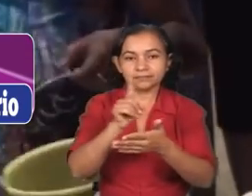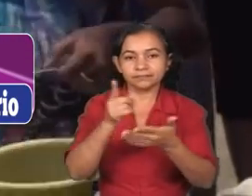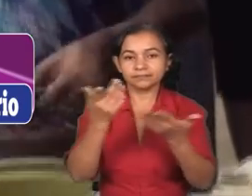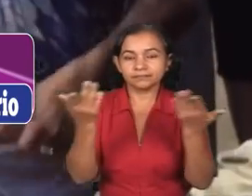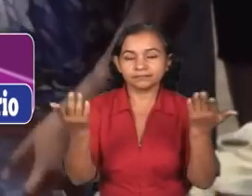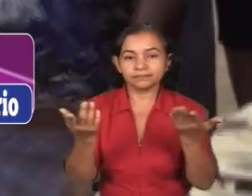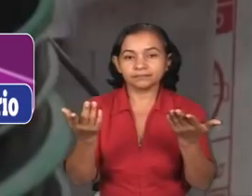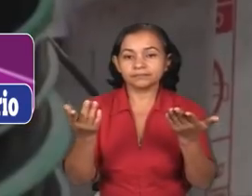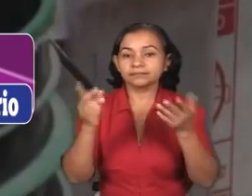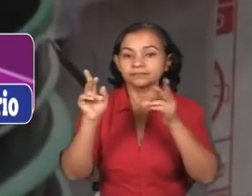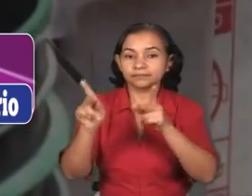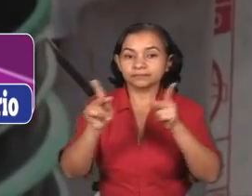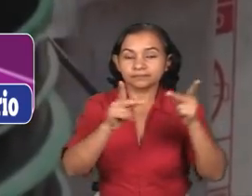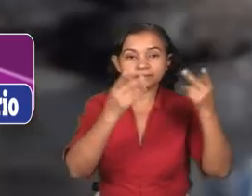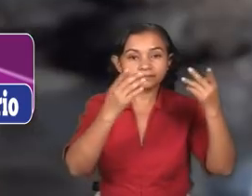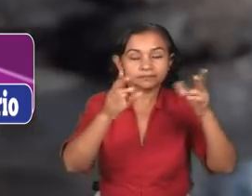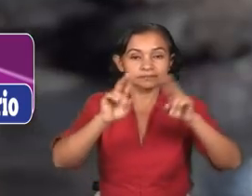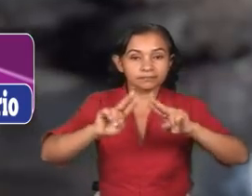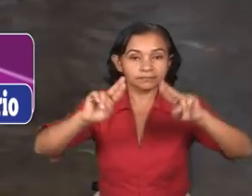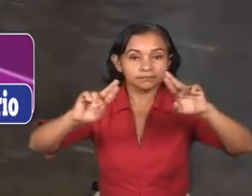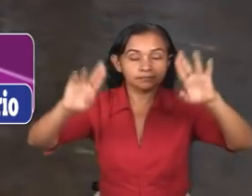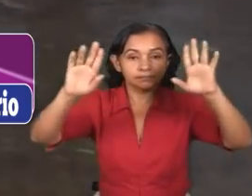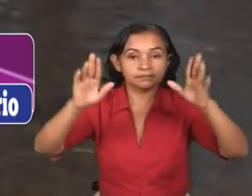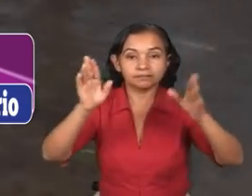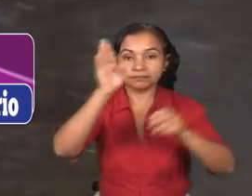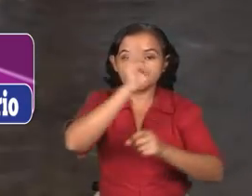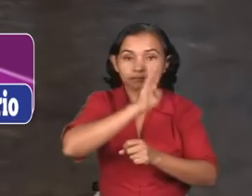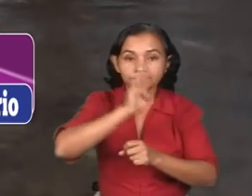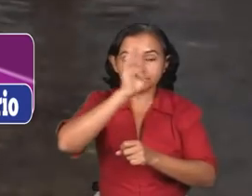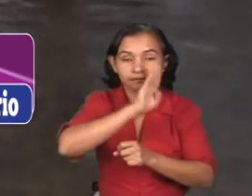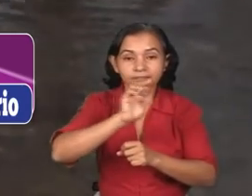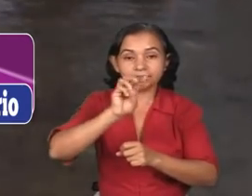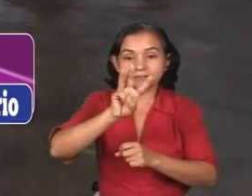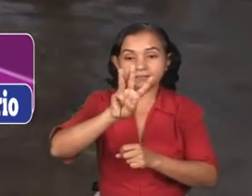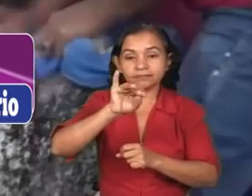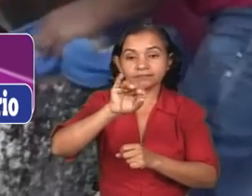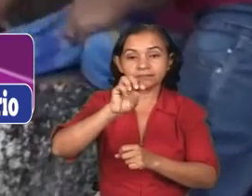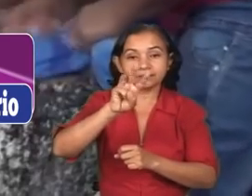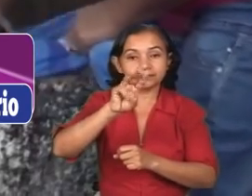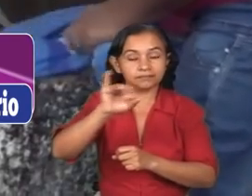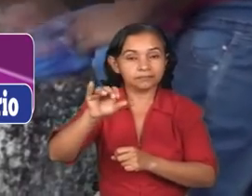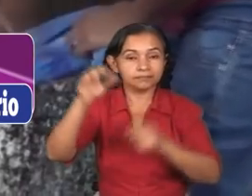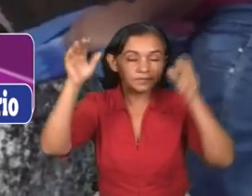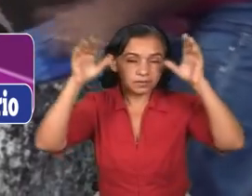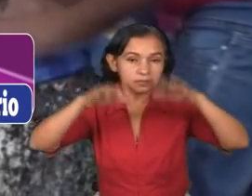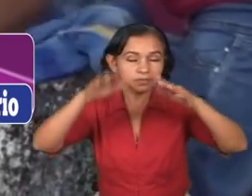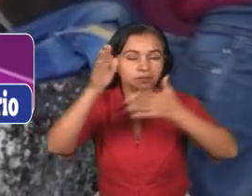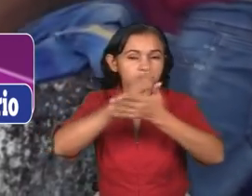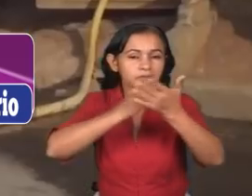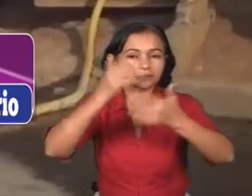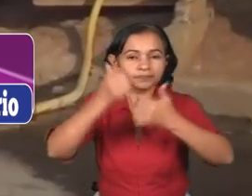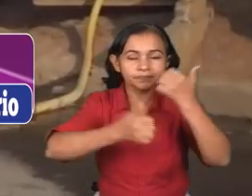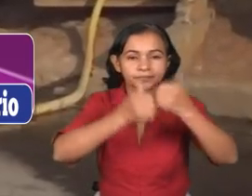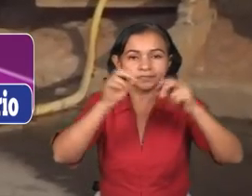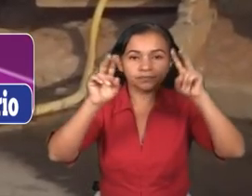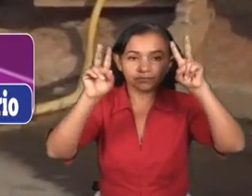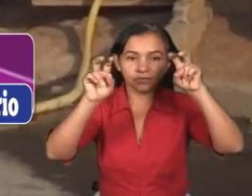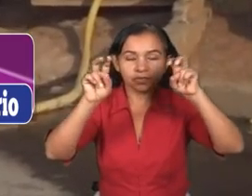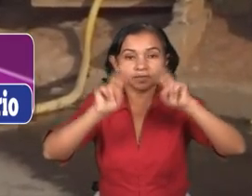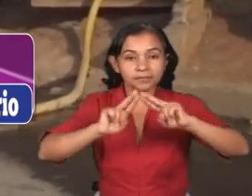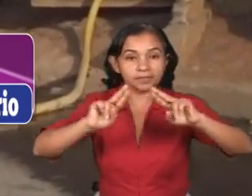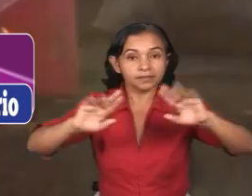Salvo aquellas condiciones naturales que sabemos, como en Bluefield y Bilwi, que la lluvia, algún retraso por temas naturales, ¿no?